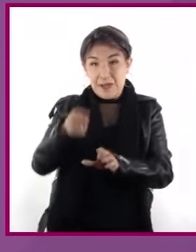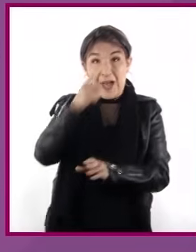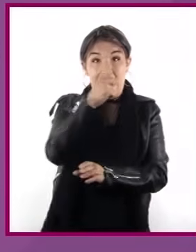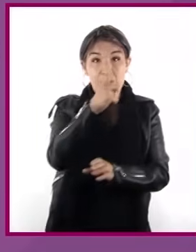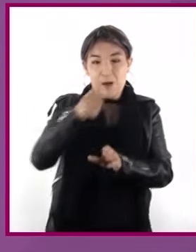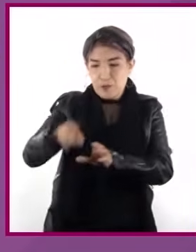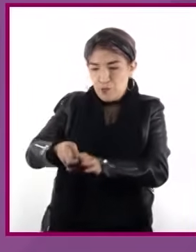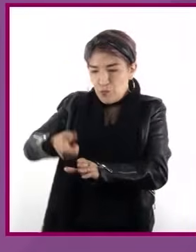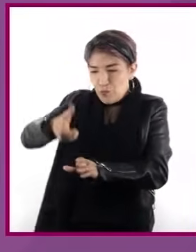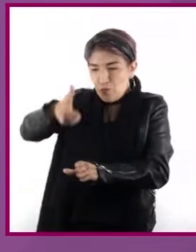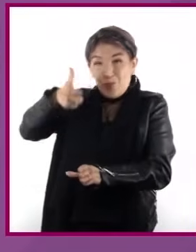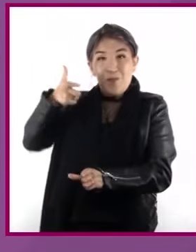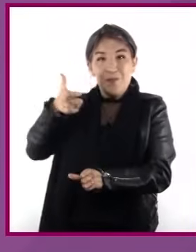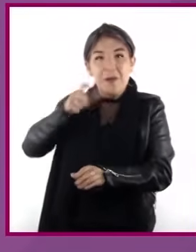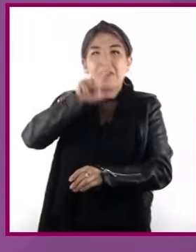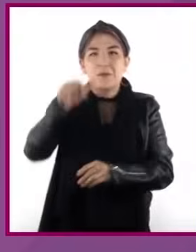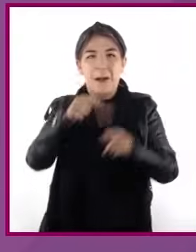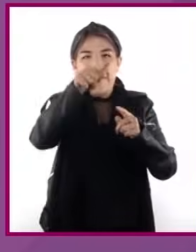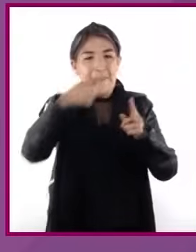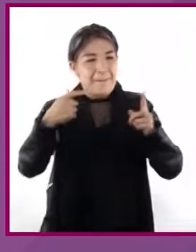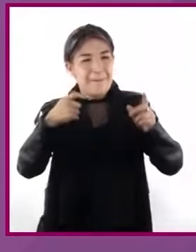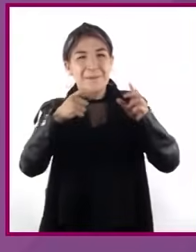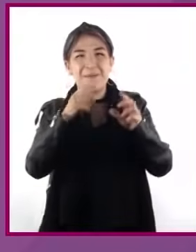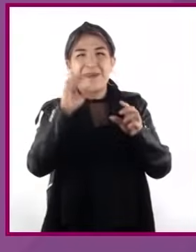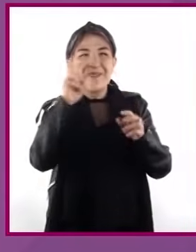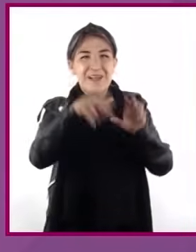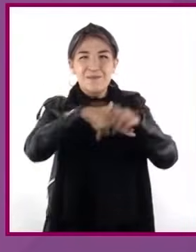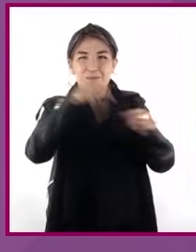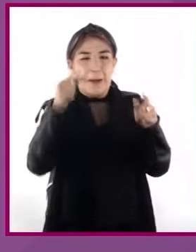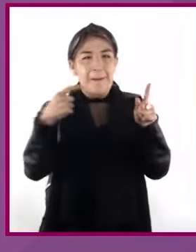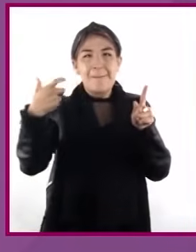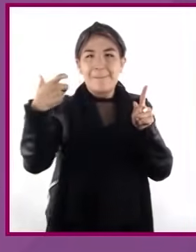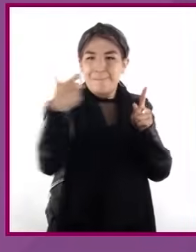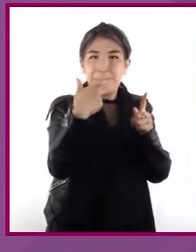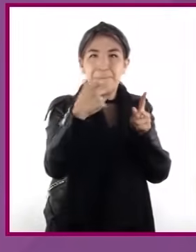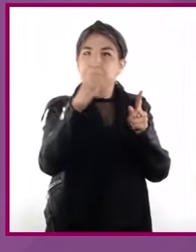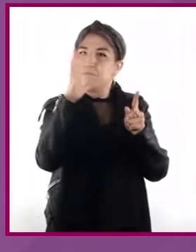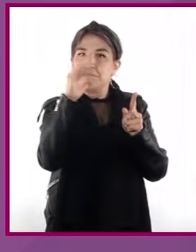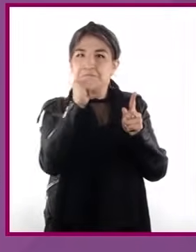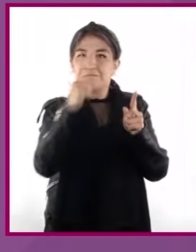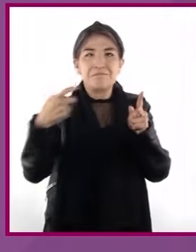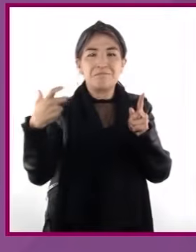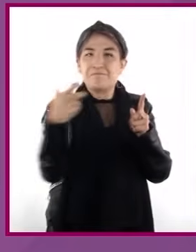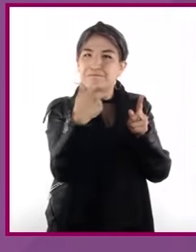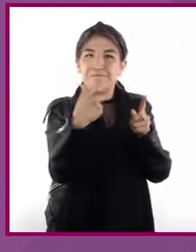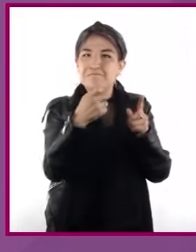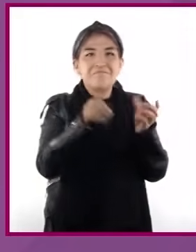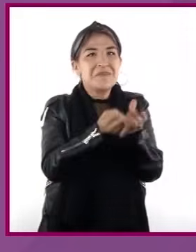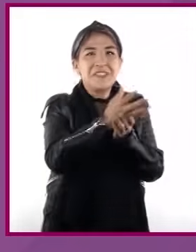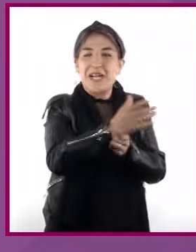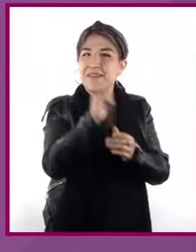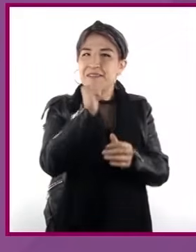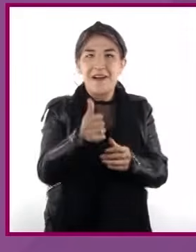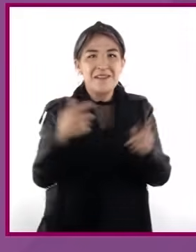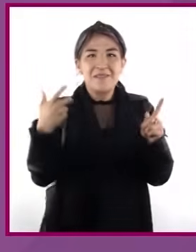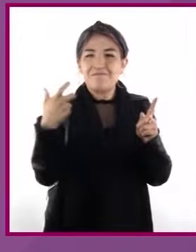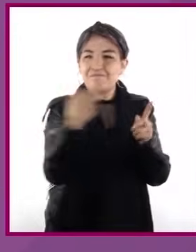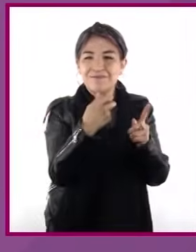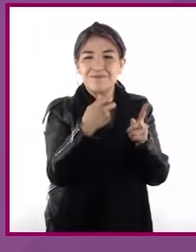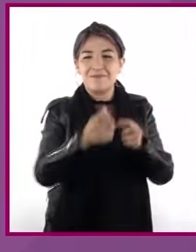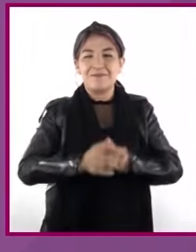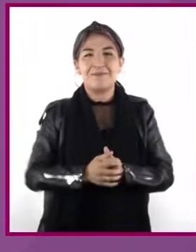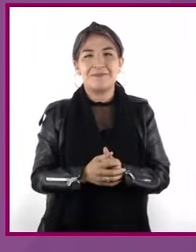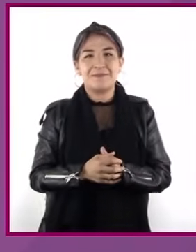líquido y tapamos este lado para que no se salga y luego presionamos, los líquidos no se pueden comprimir.